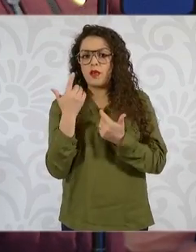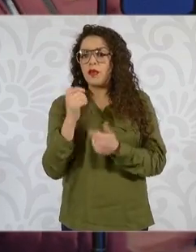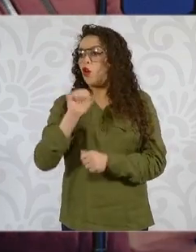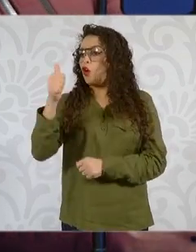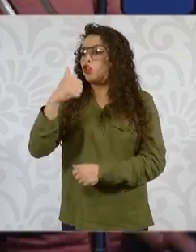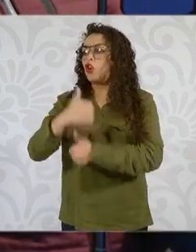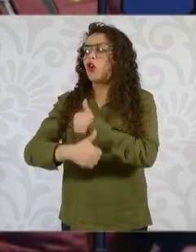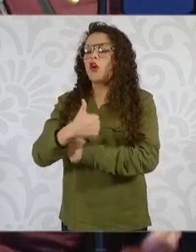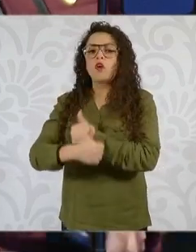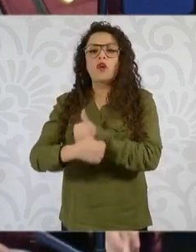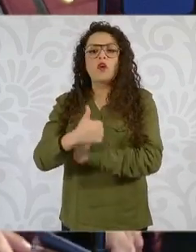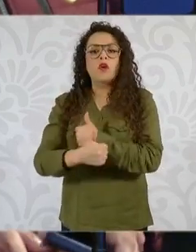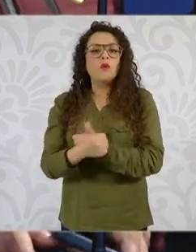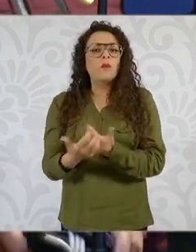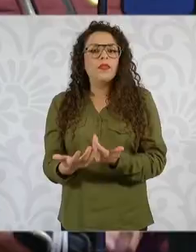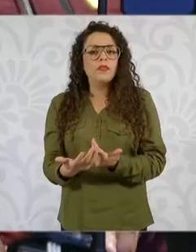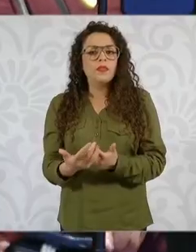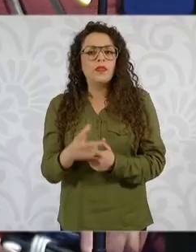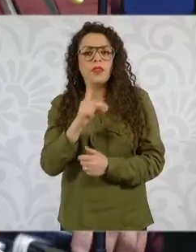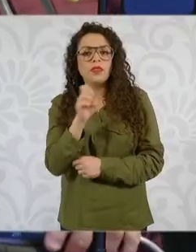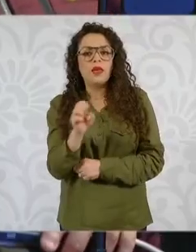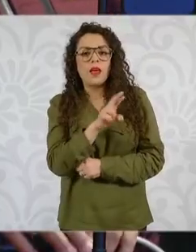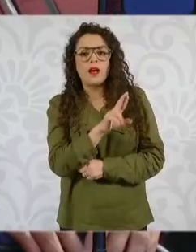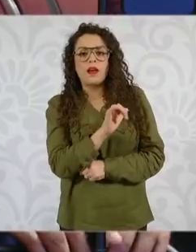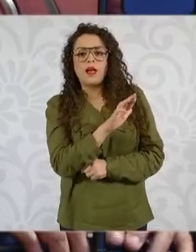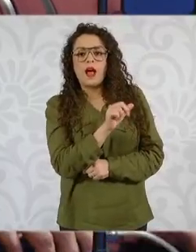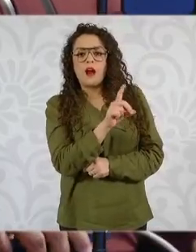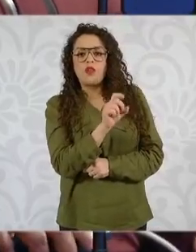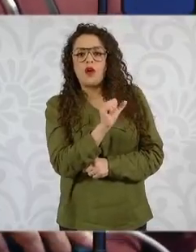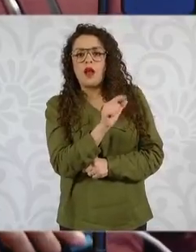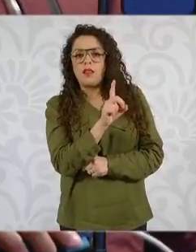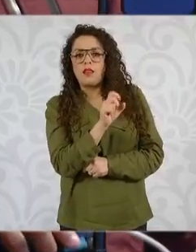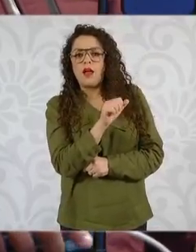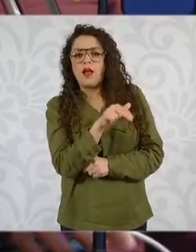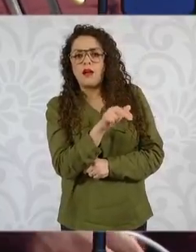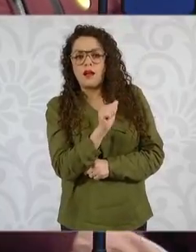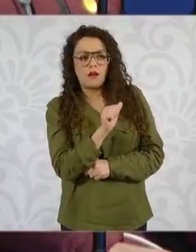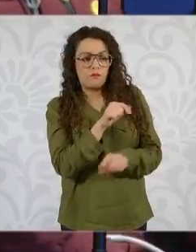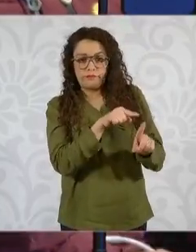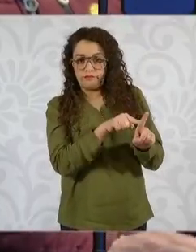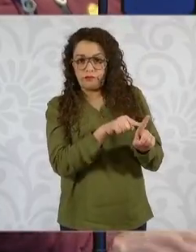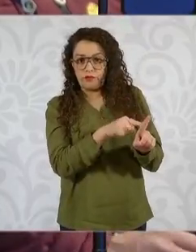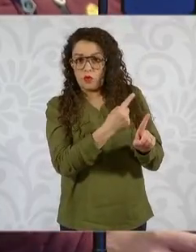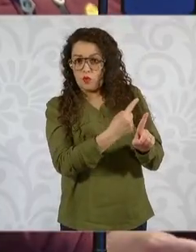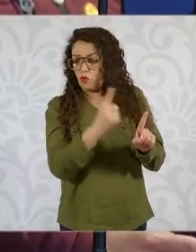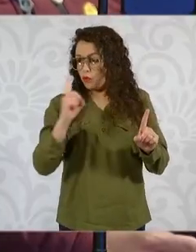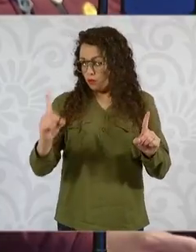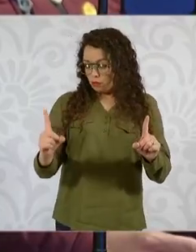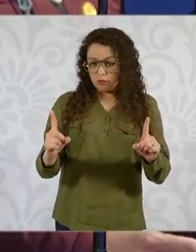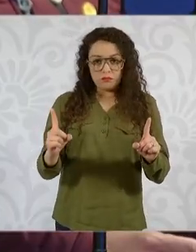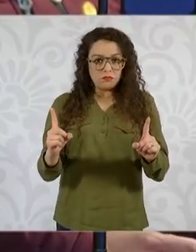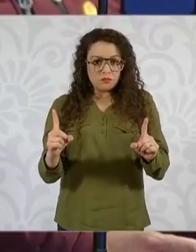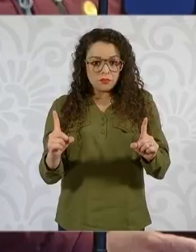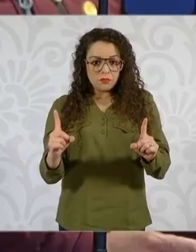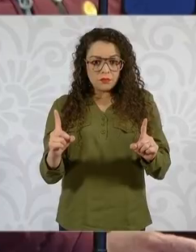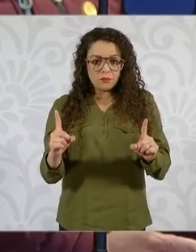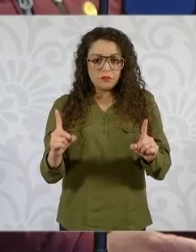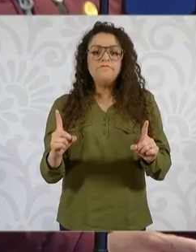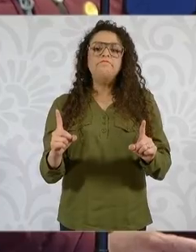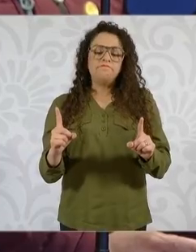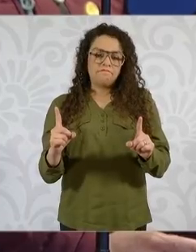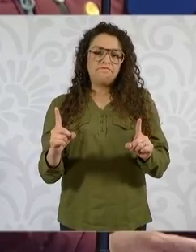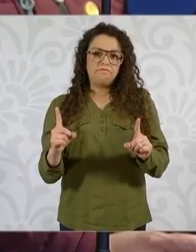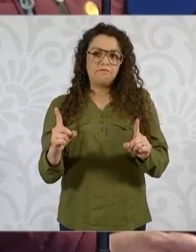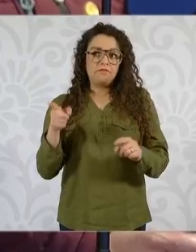Aldana entonces pues ella hace un llamado también a todos los trabajadores a mantener la unidad